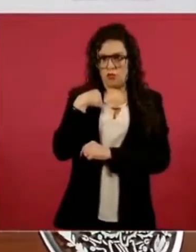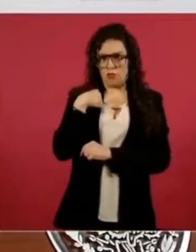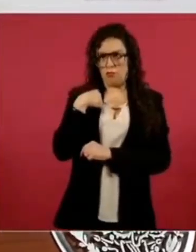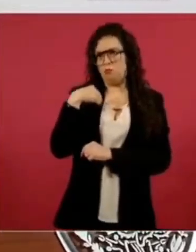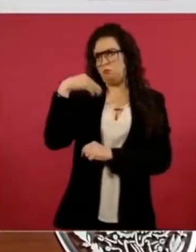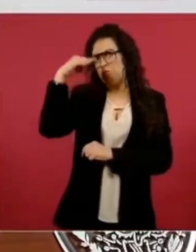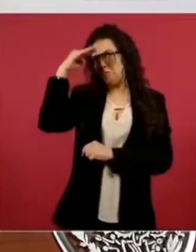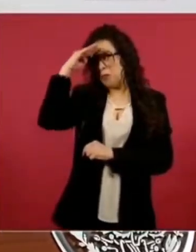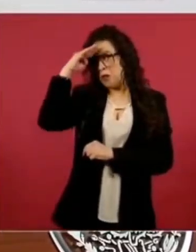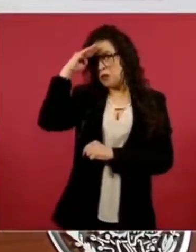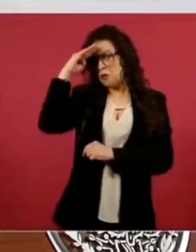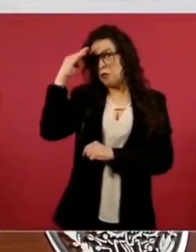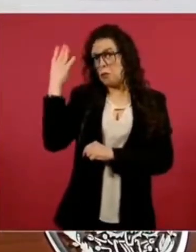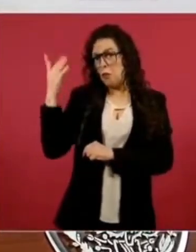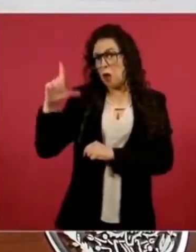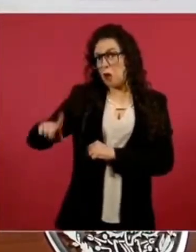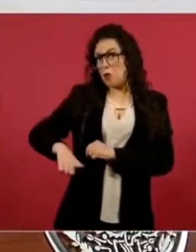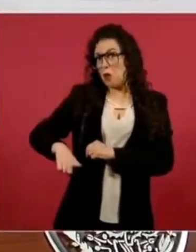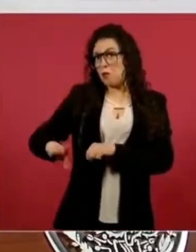en beneficio del gobierno.